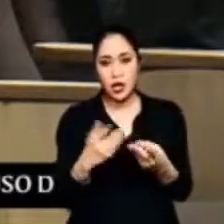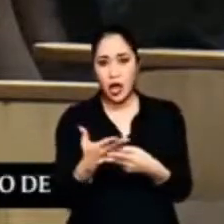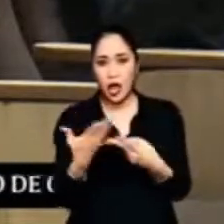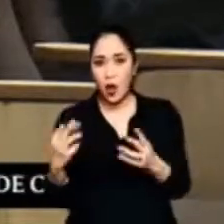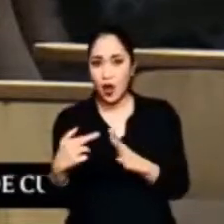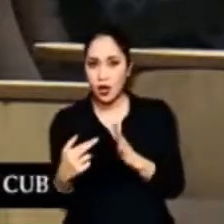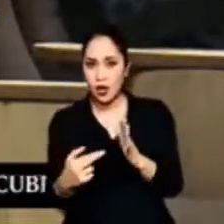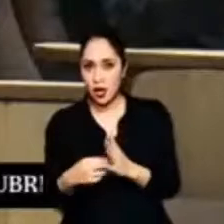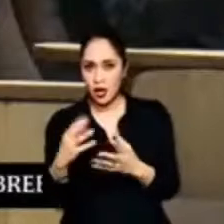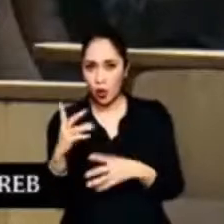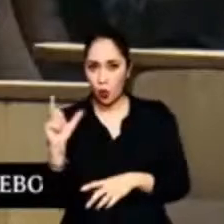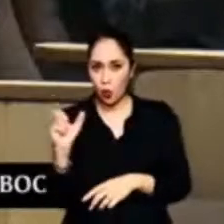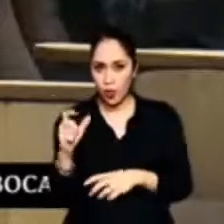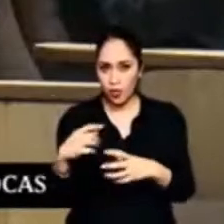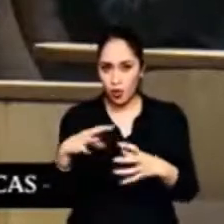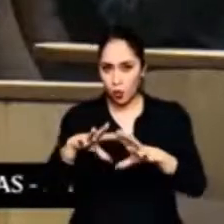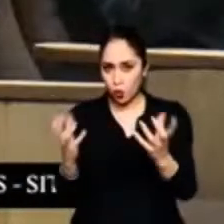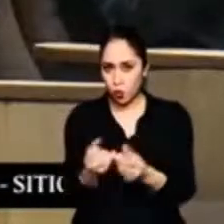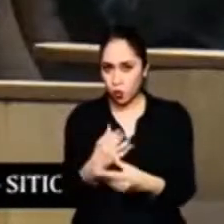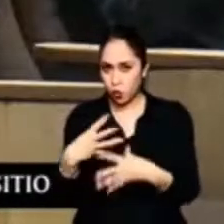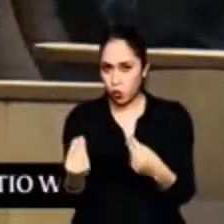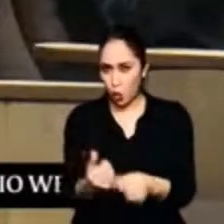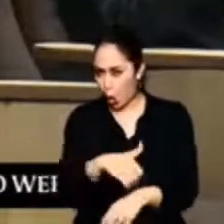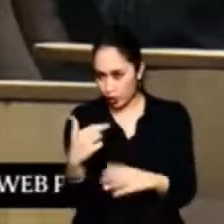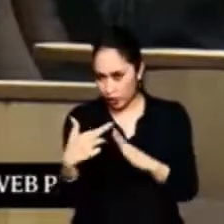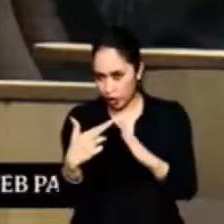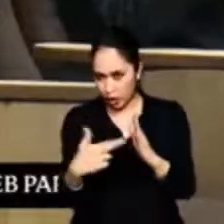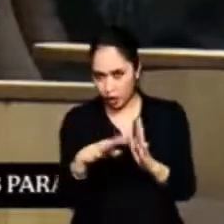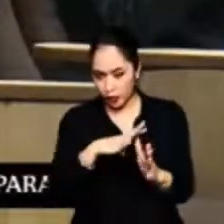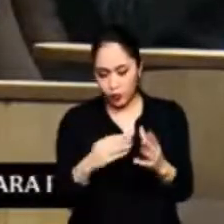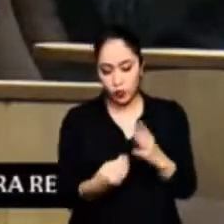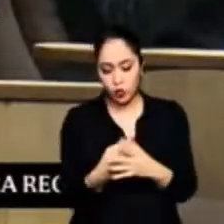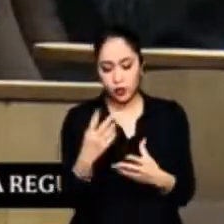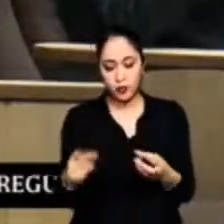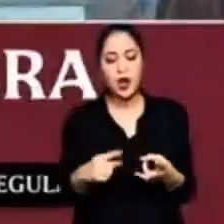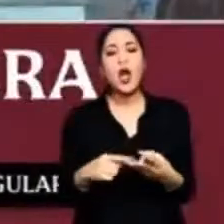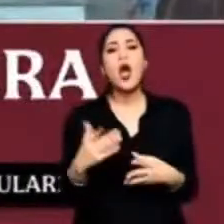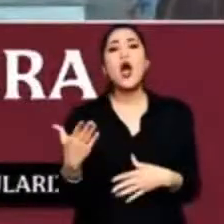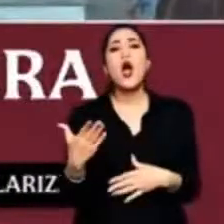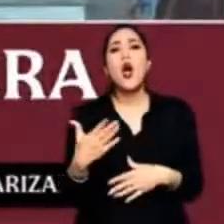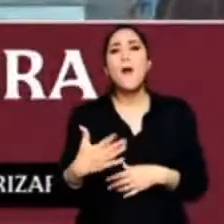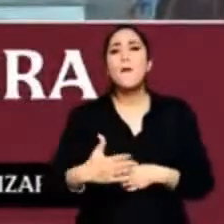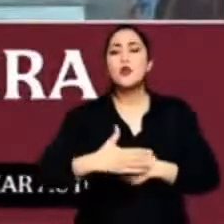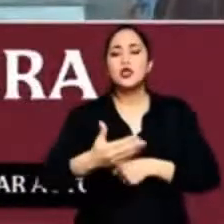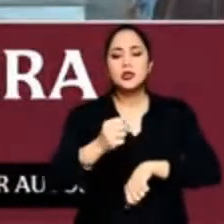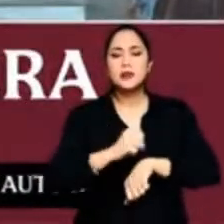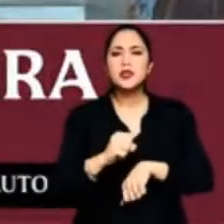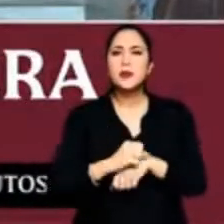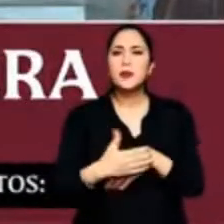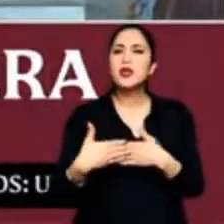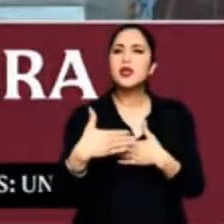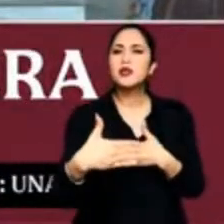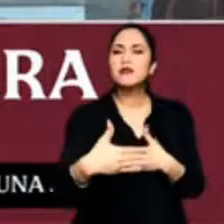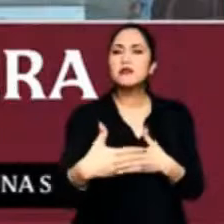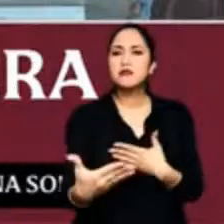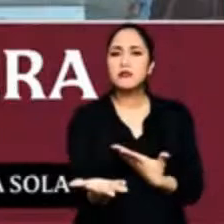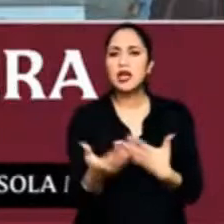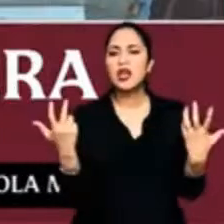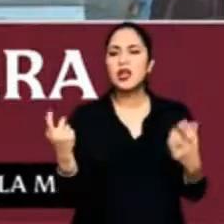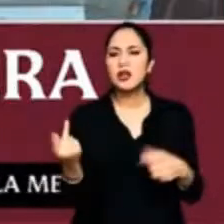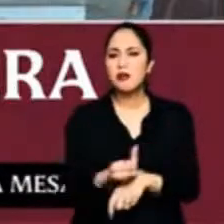si tienen ustedes alguna proyección sobre el probable comportamiento de la pandemia en las próximas semanas y si lo tienen, ¿qué es lo que les